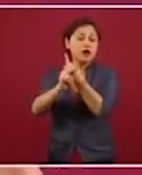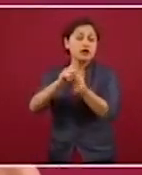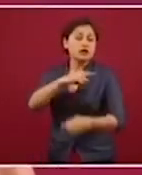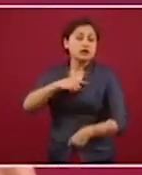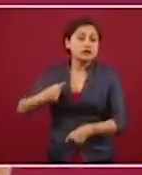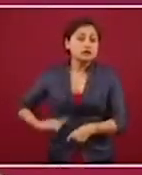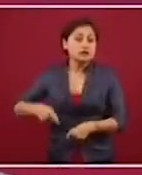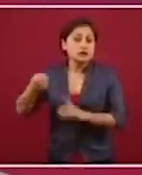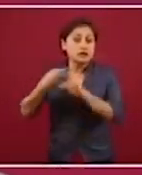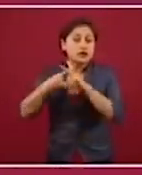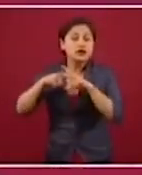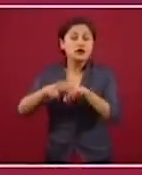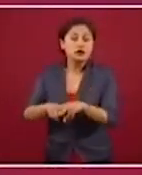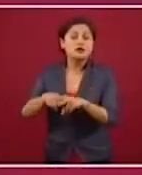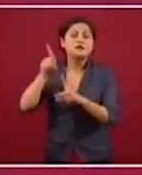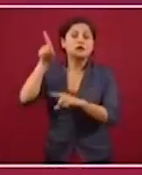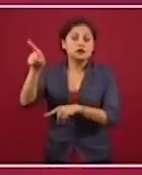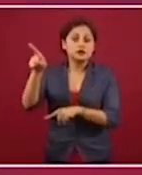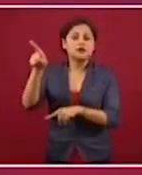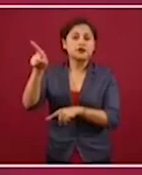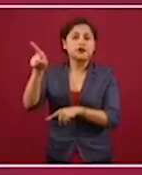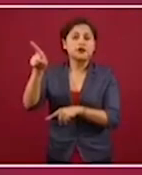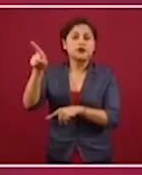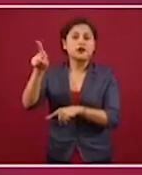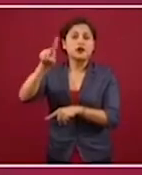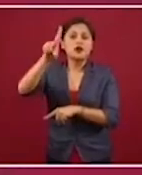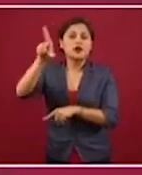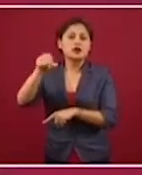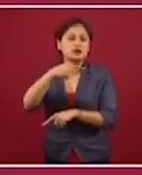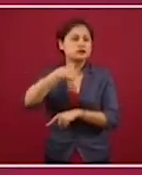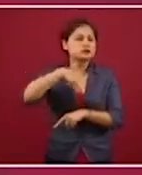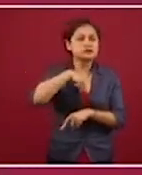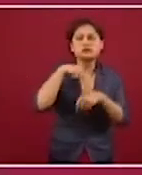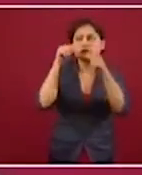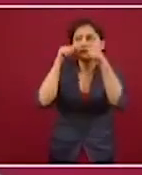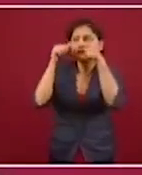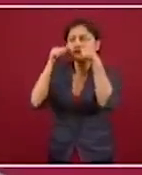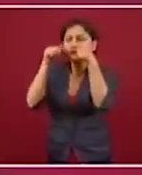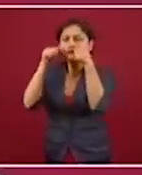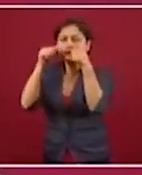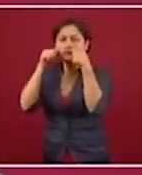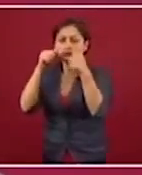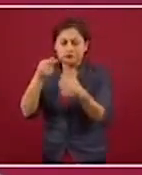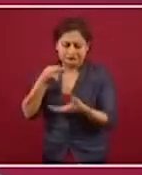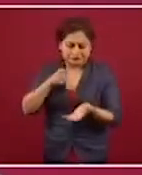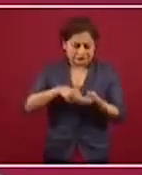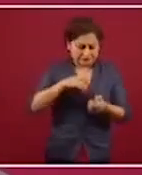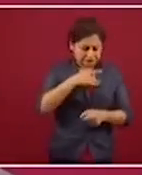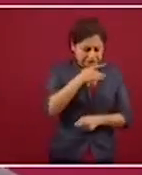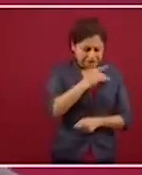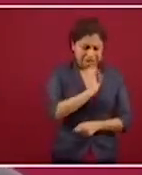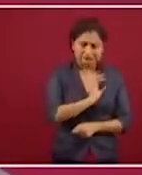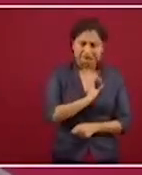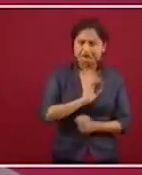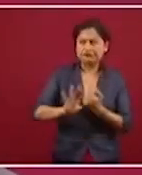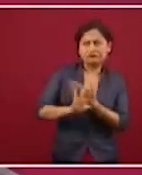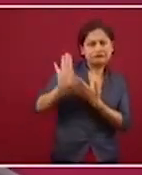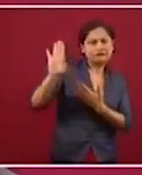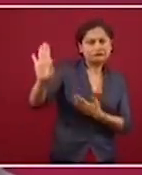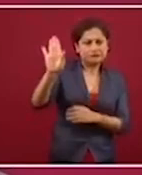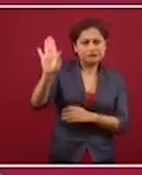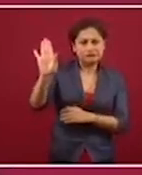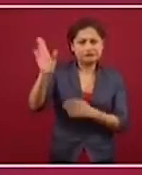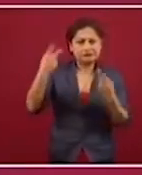mentalidad basado en la ignorancia y basado en el miedo la idea de que hay que alejarnos de los chinos no esto es